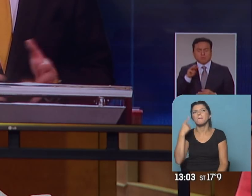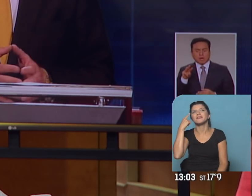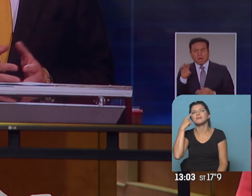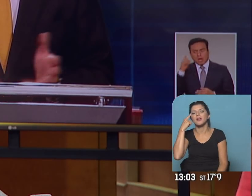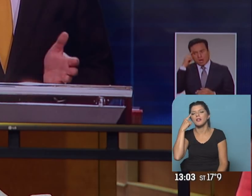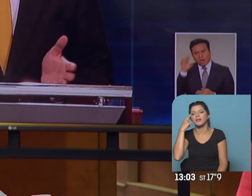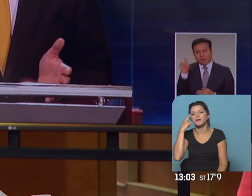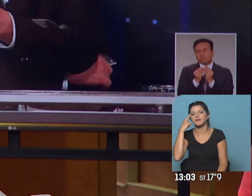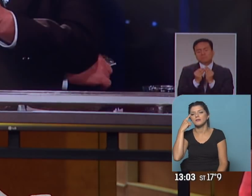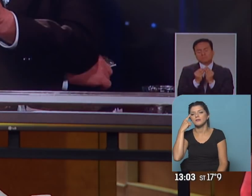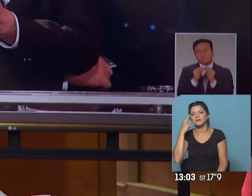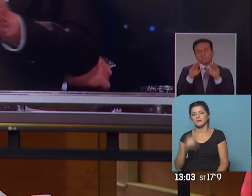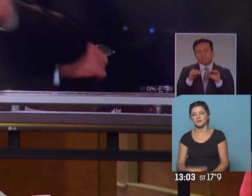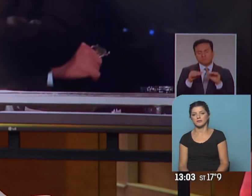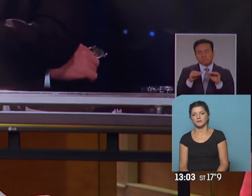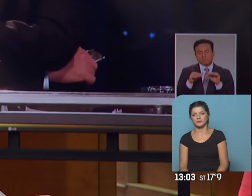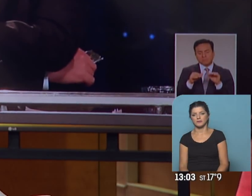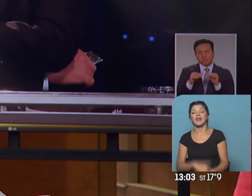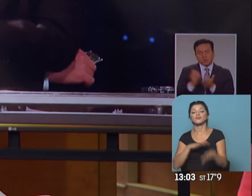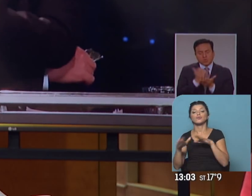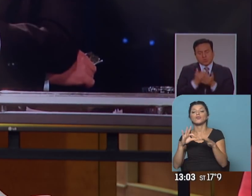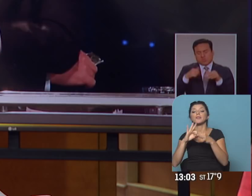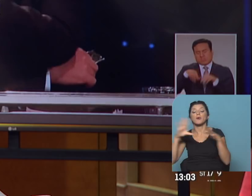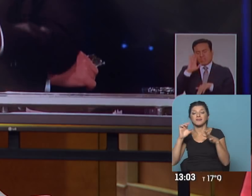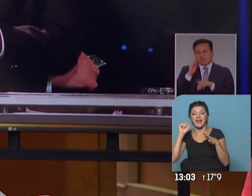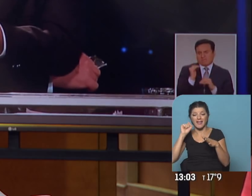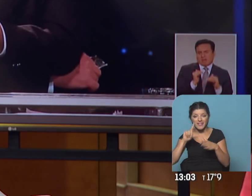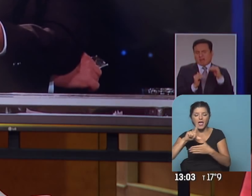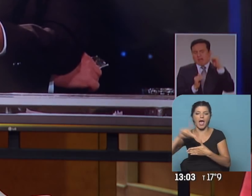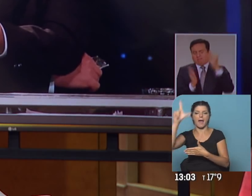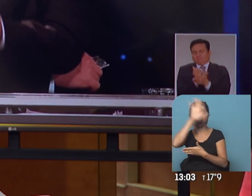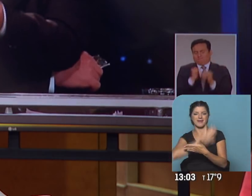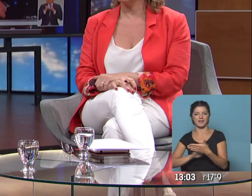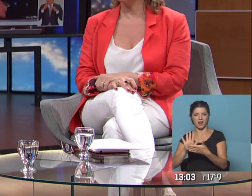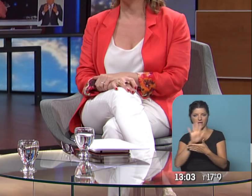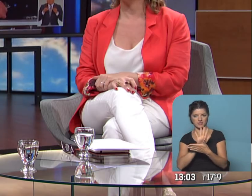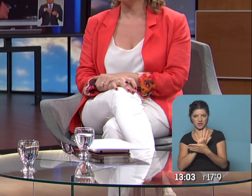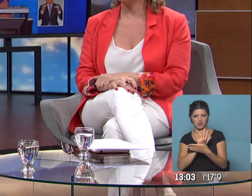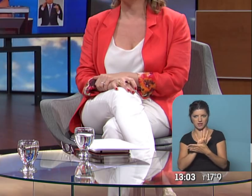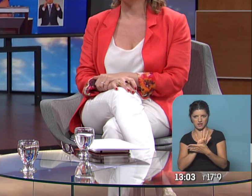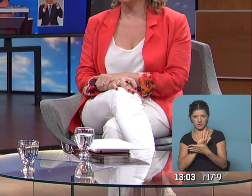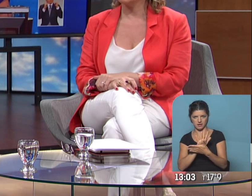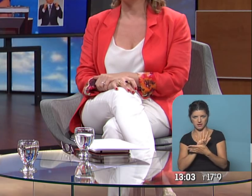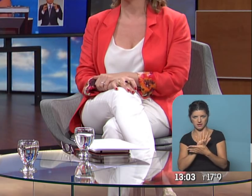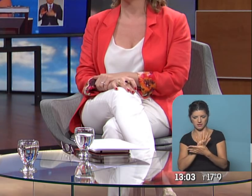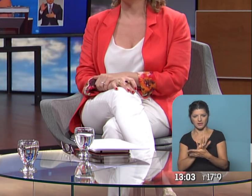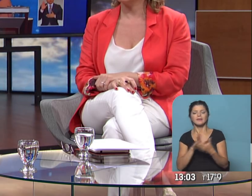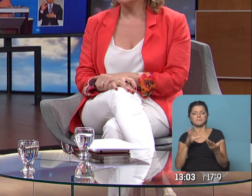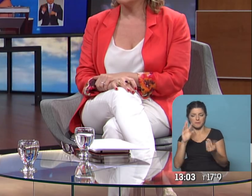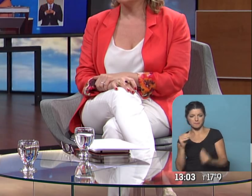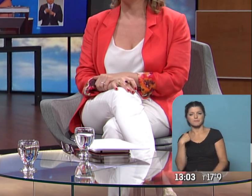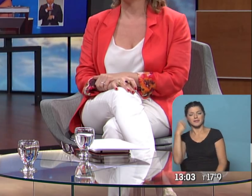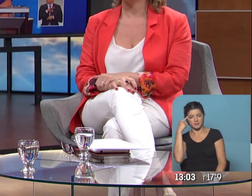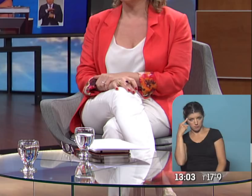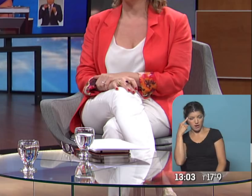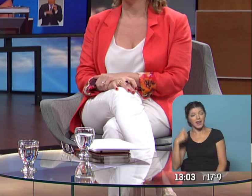de las condiciones de la democracia en América Latina, visto desde la confianza de los ciudadanos en